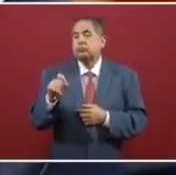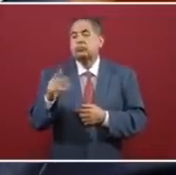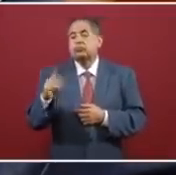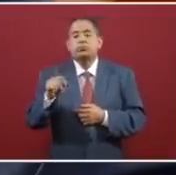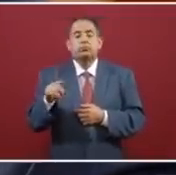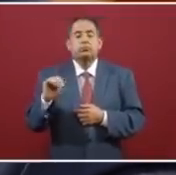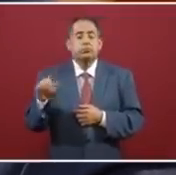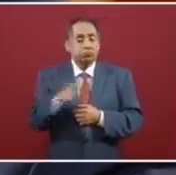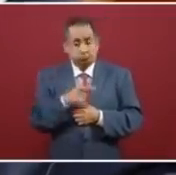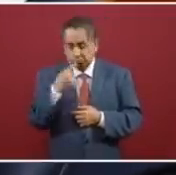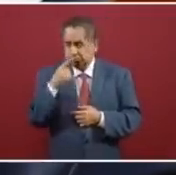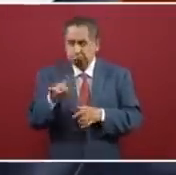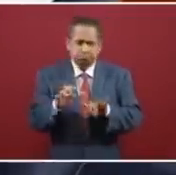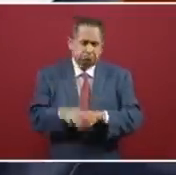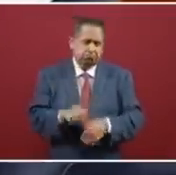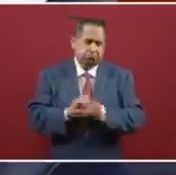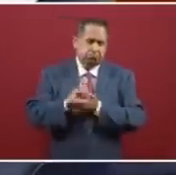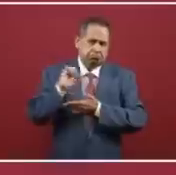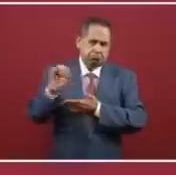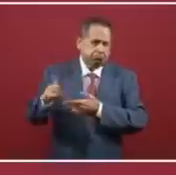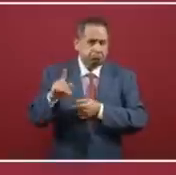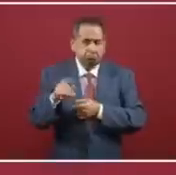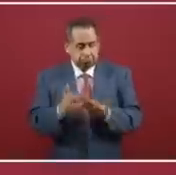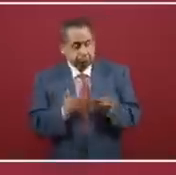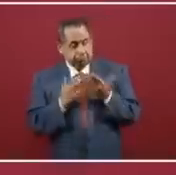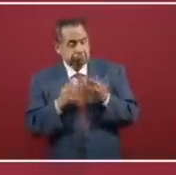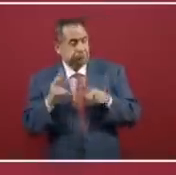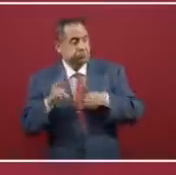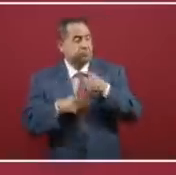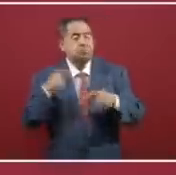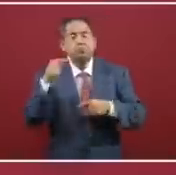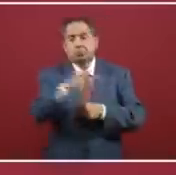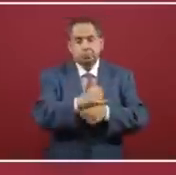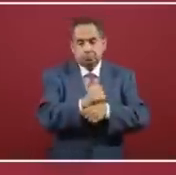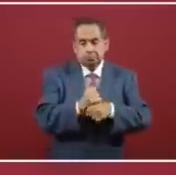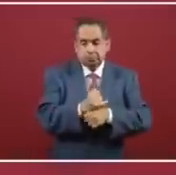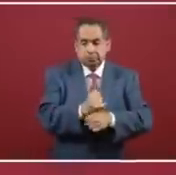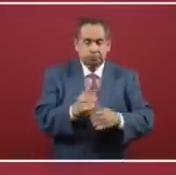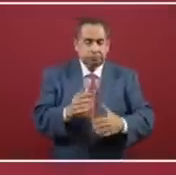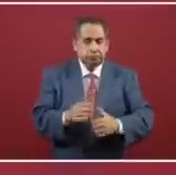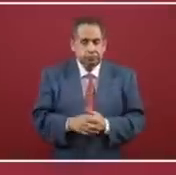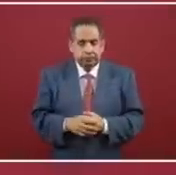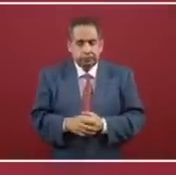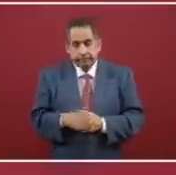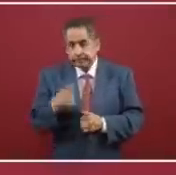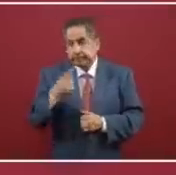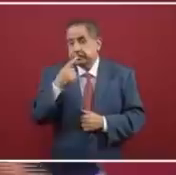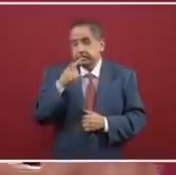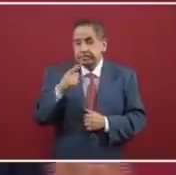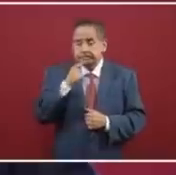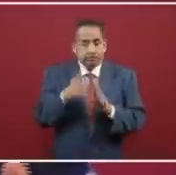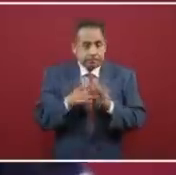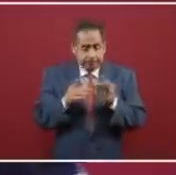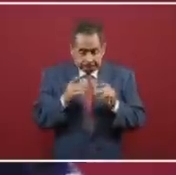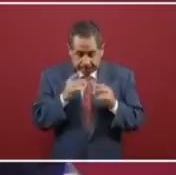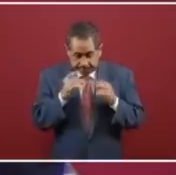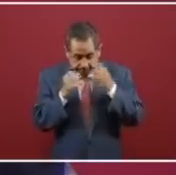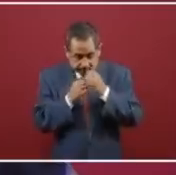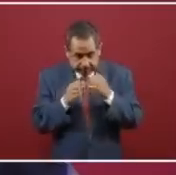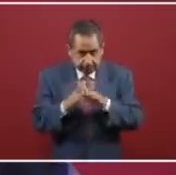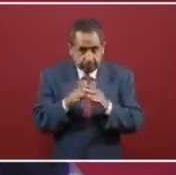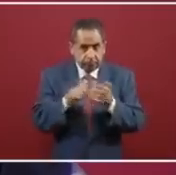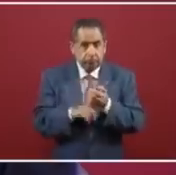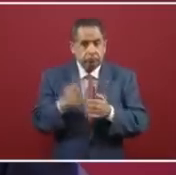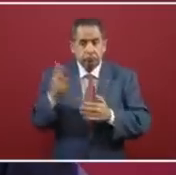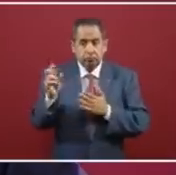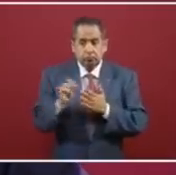profeco.gob.mx donde recibimos esas quejas y denuncias sobre estas quejas y denuncias las verificaciones en